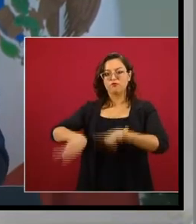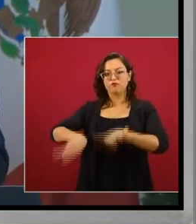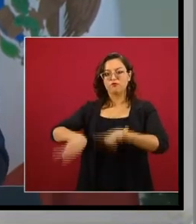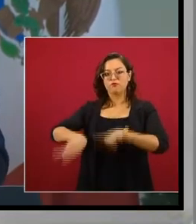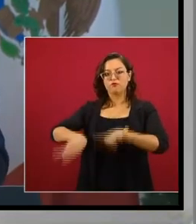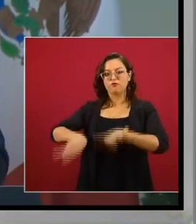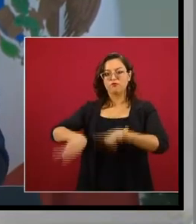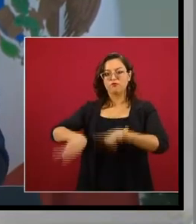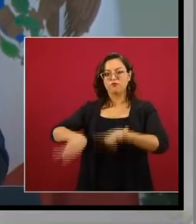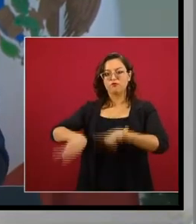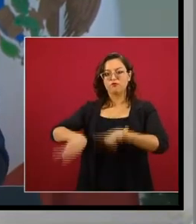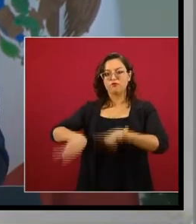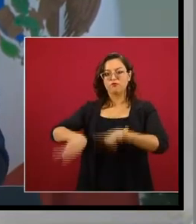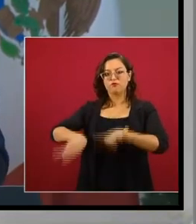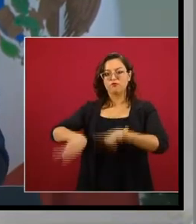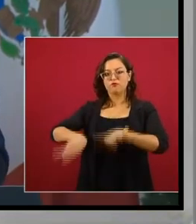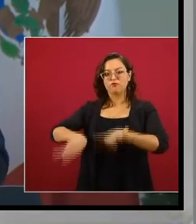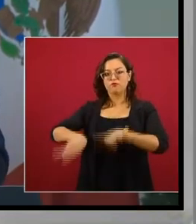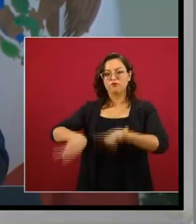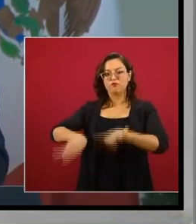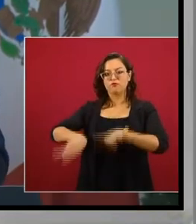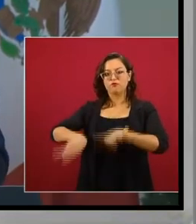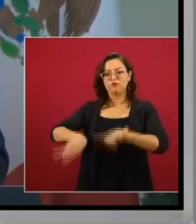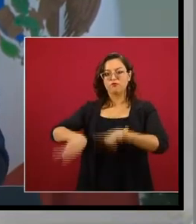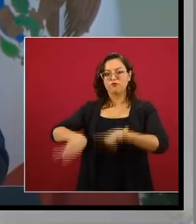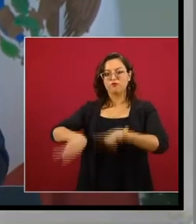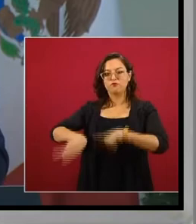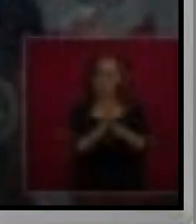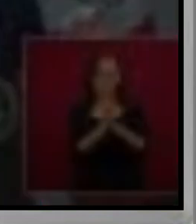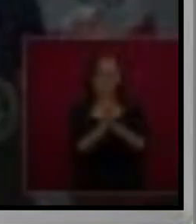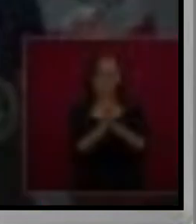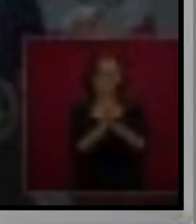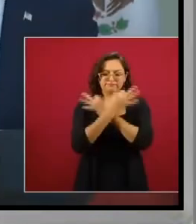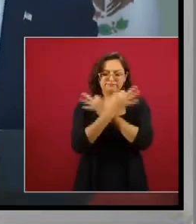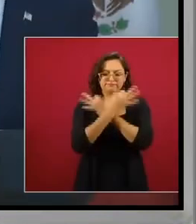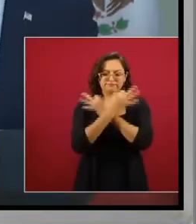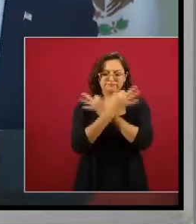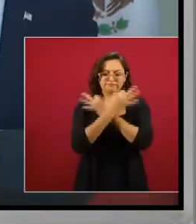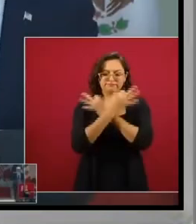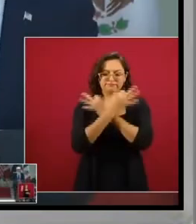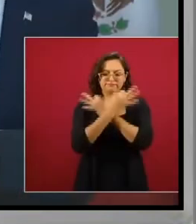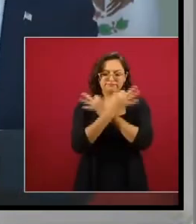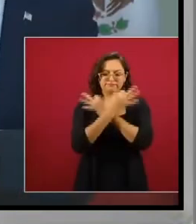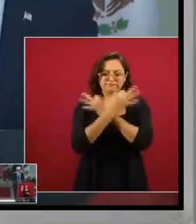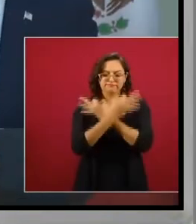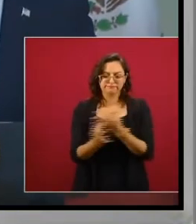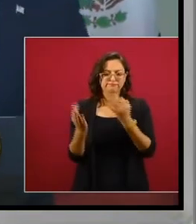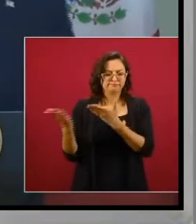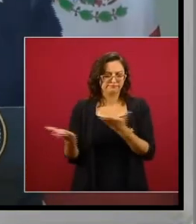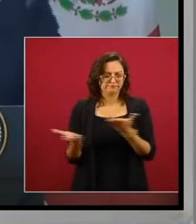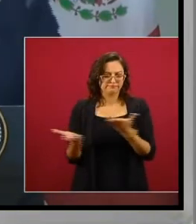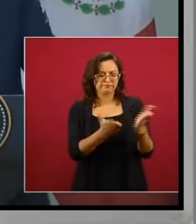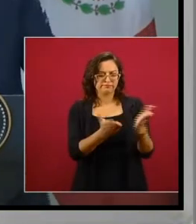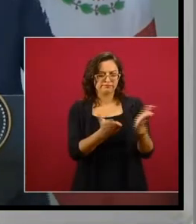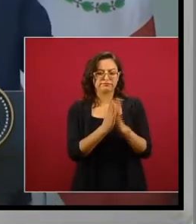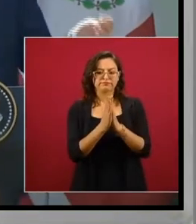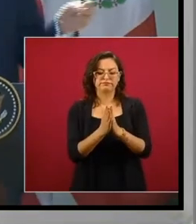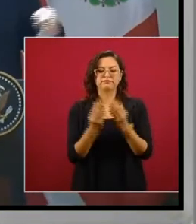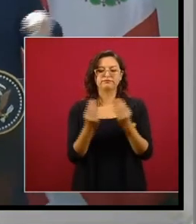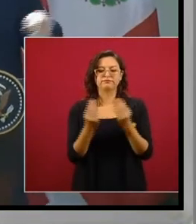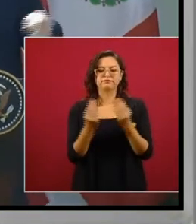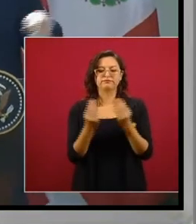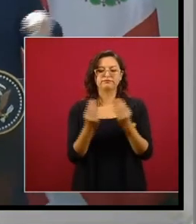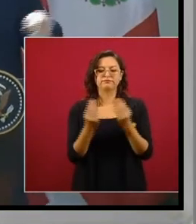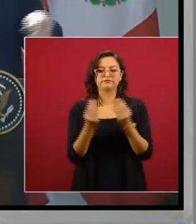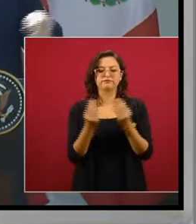corona de flores. Nosotros, esos derechos que siempre han sido desestimados, han sido olvidados por los políticos. Muchísimas